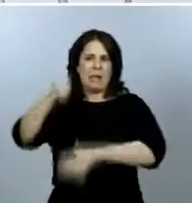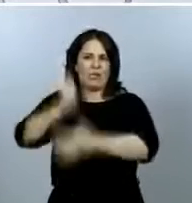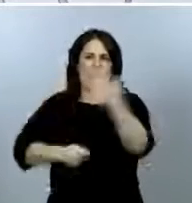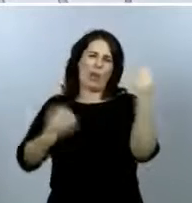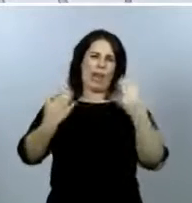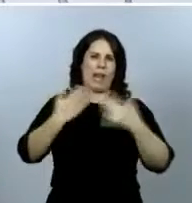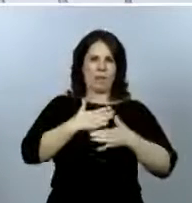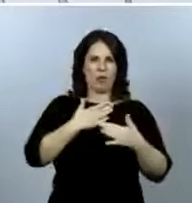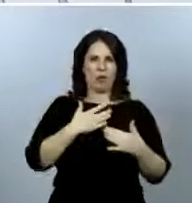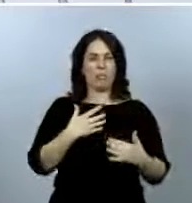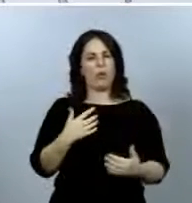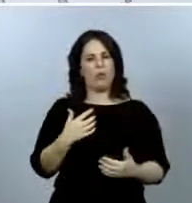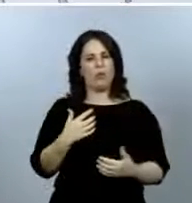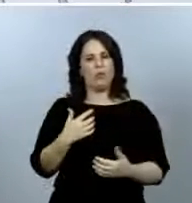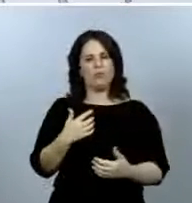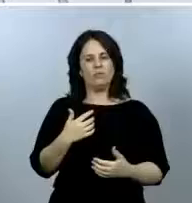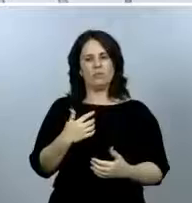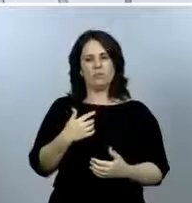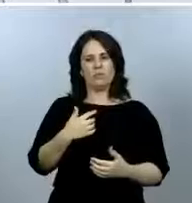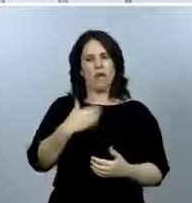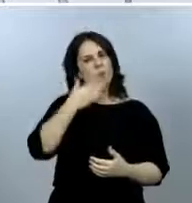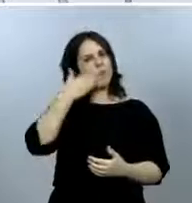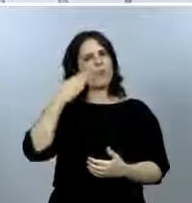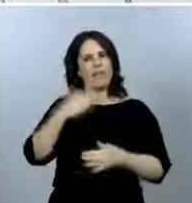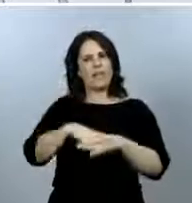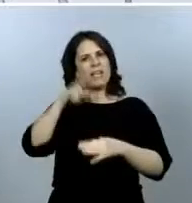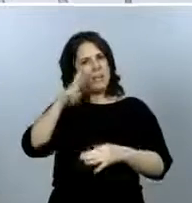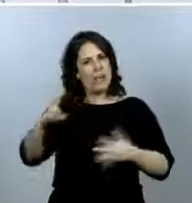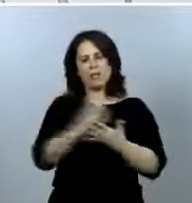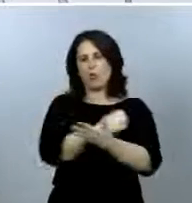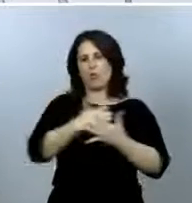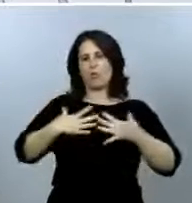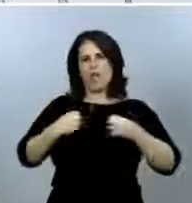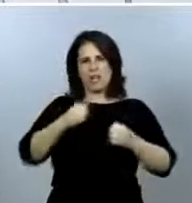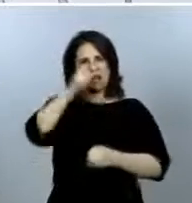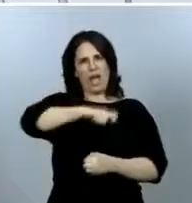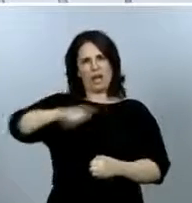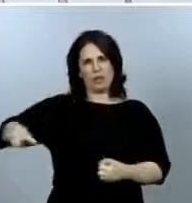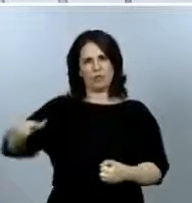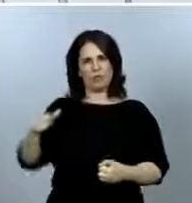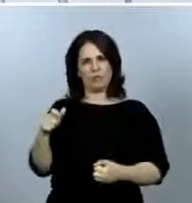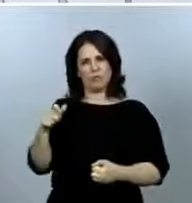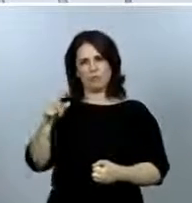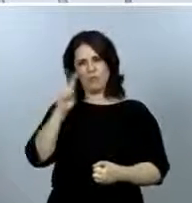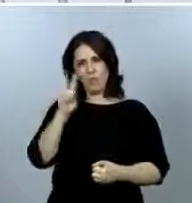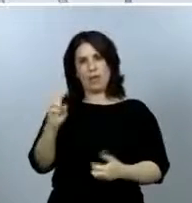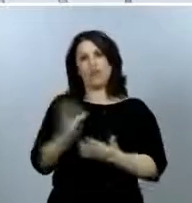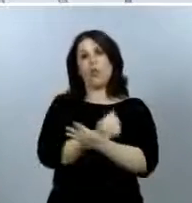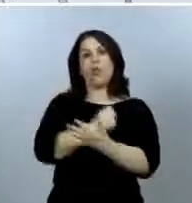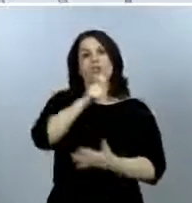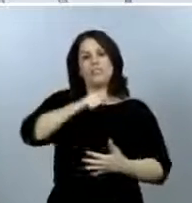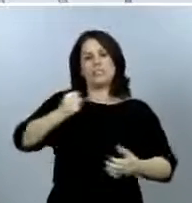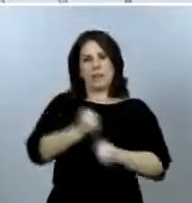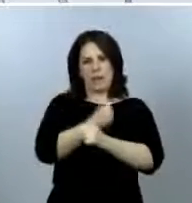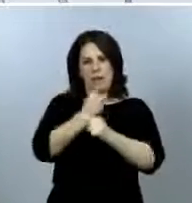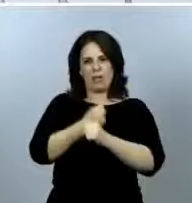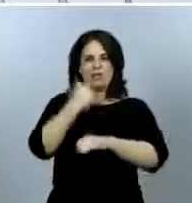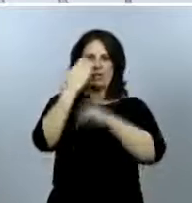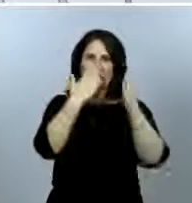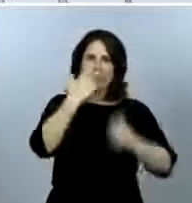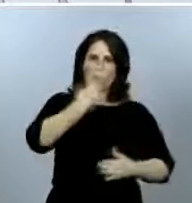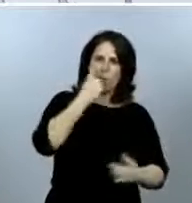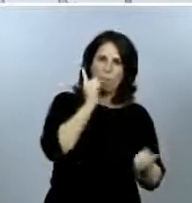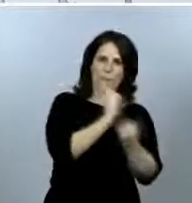todos los sanitarios en el que se incluyen entiendo todos los trabajadores de atención primaria de atención especializada